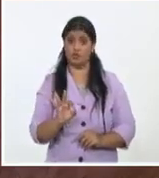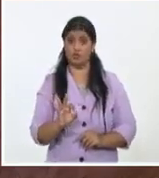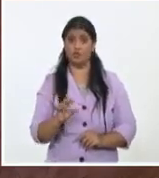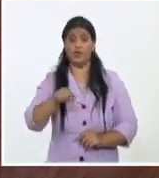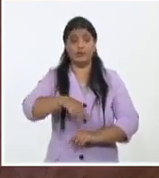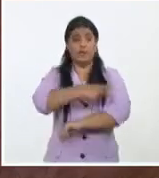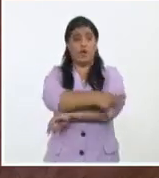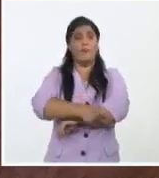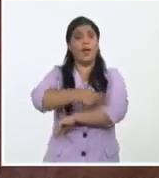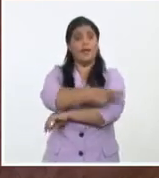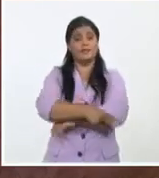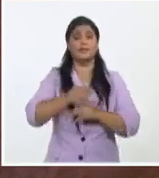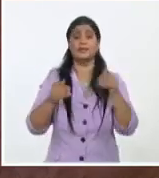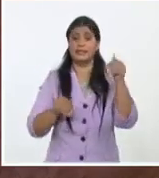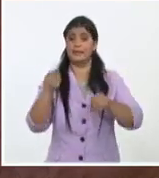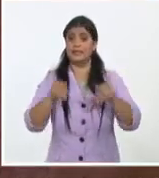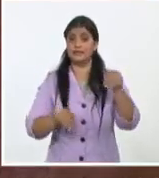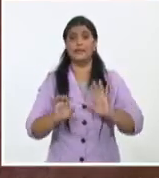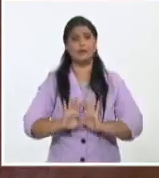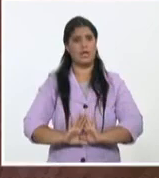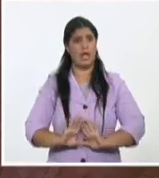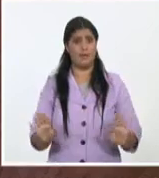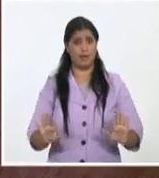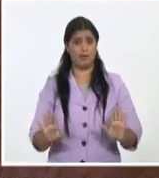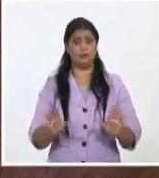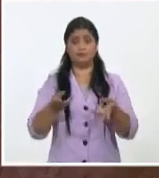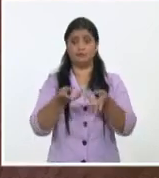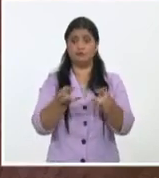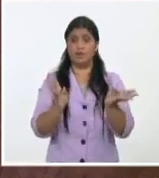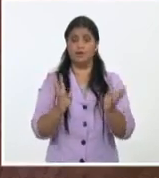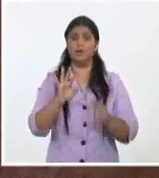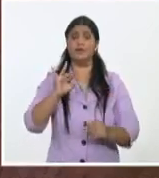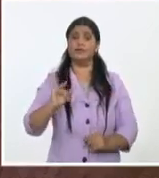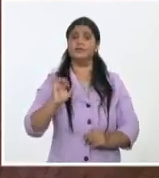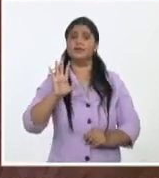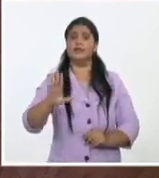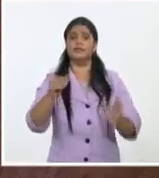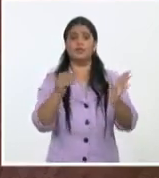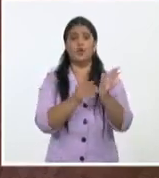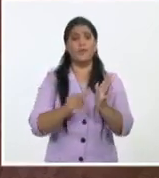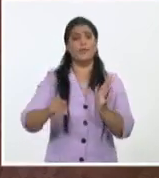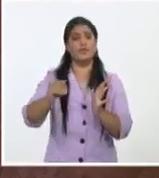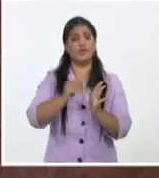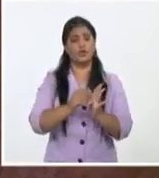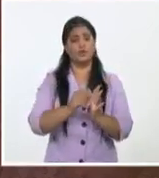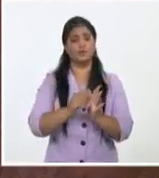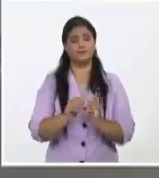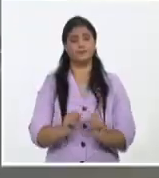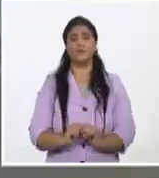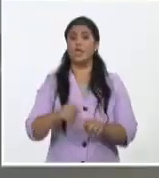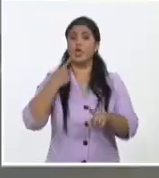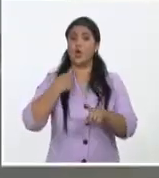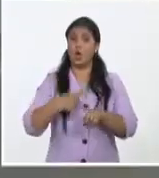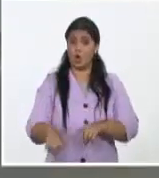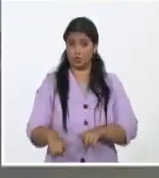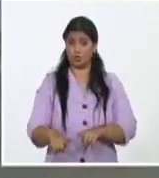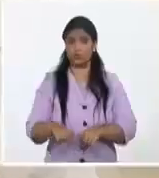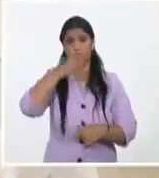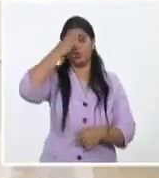que participan, nada más que ha distribuido 75 millones. Lo que si Cuba